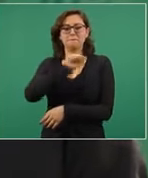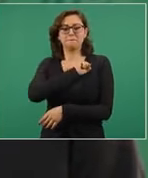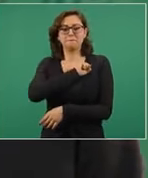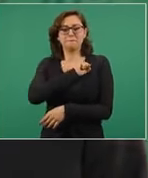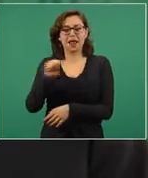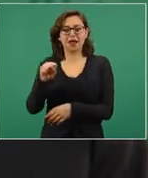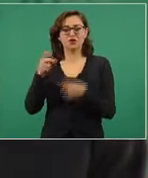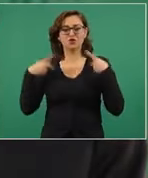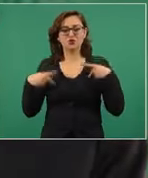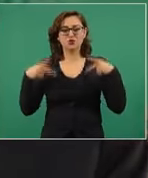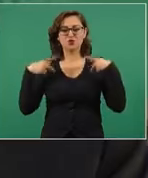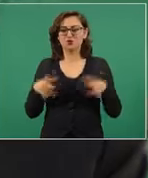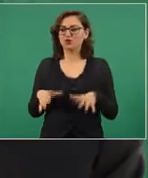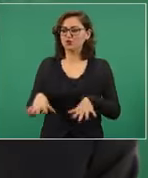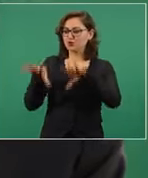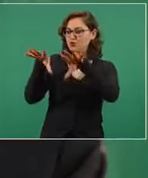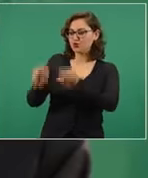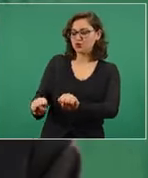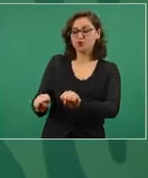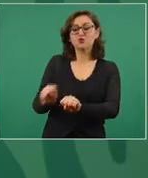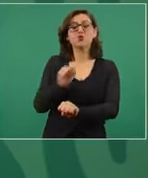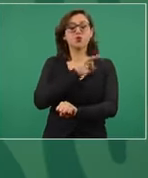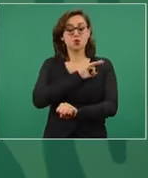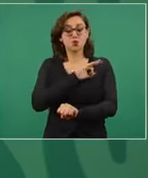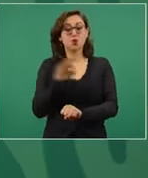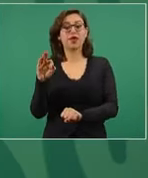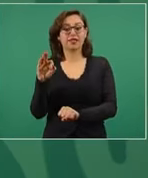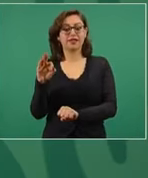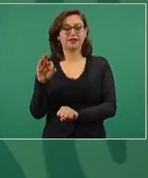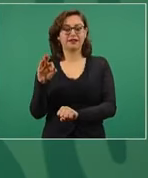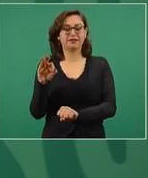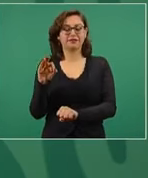dedicados al tráfico de droga.